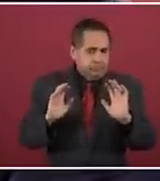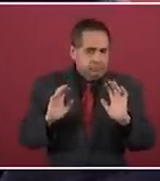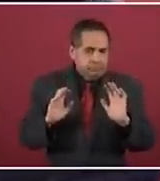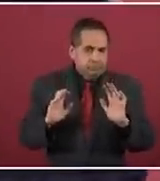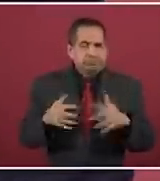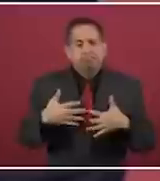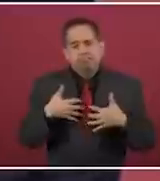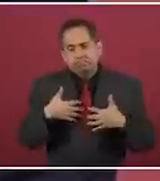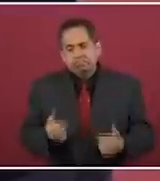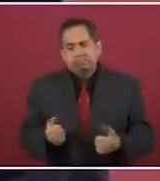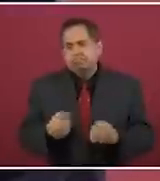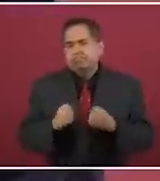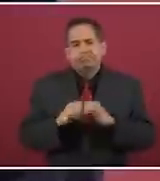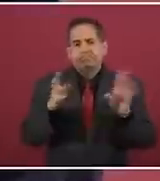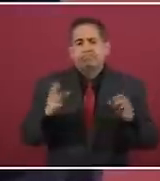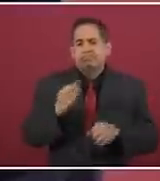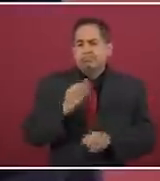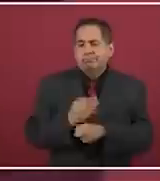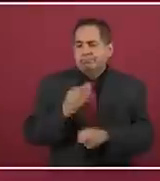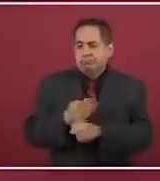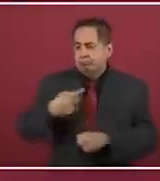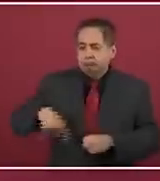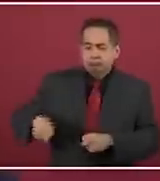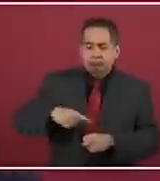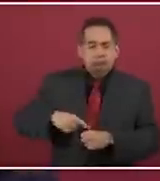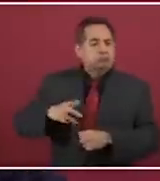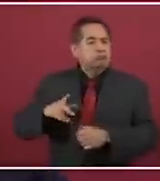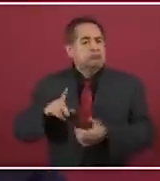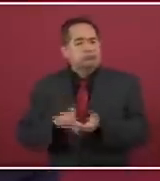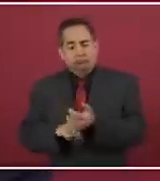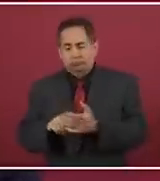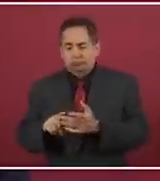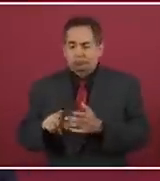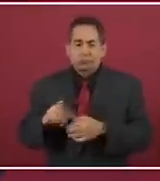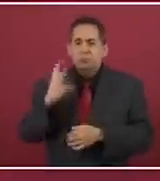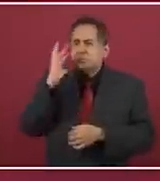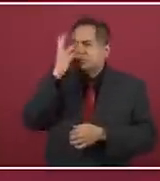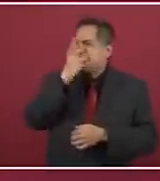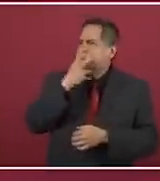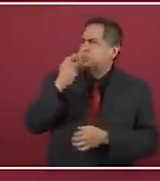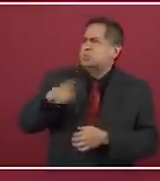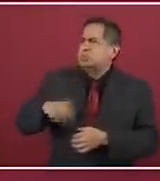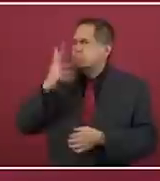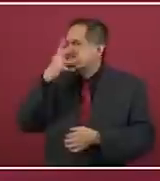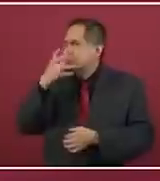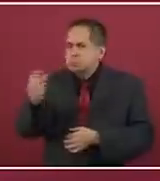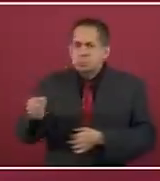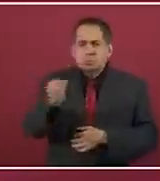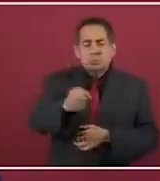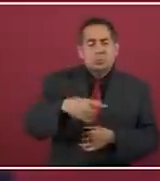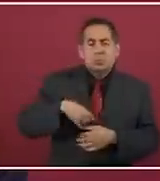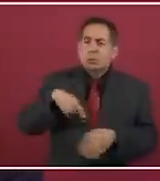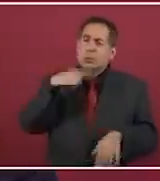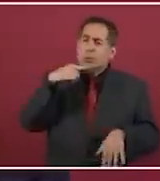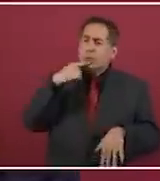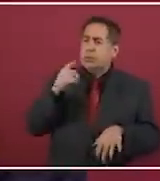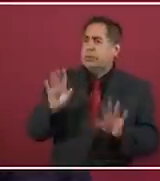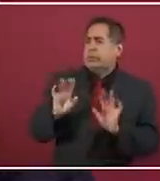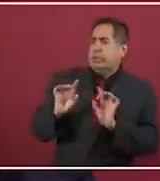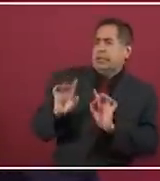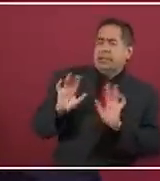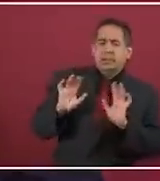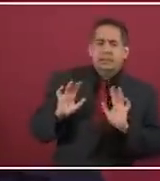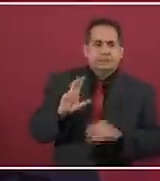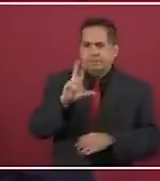pues no llegamos para ser floreros, para estar de adornos,